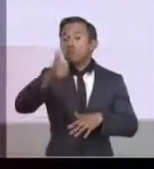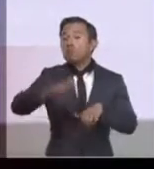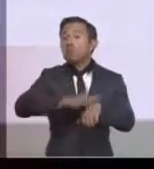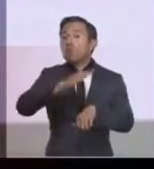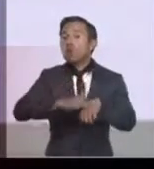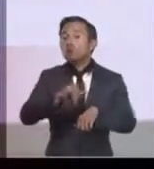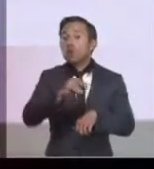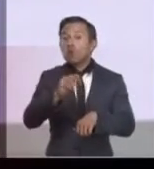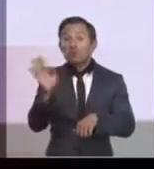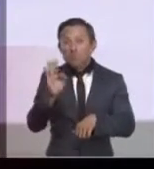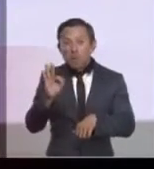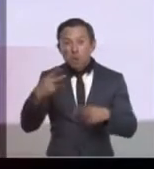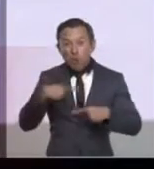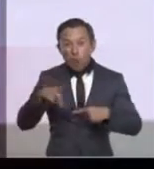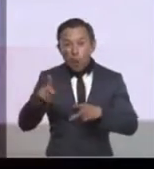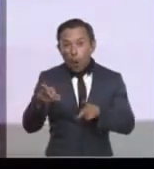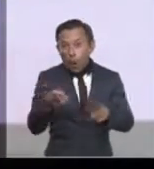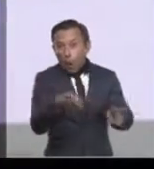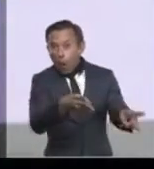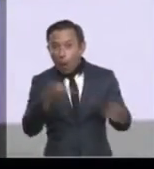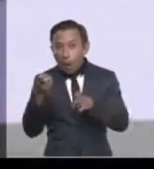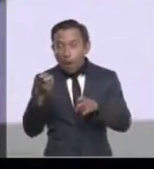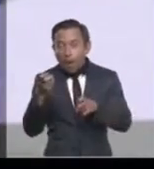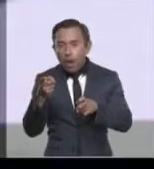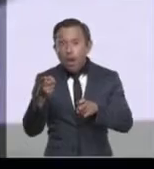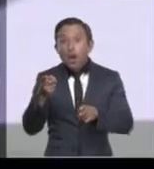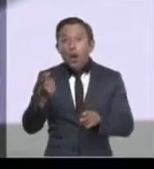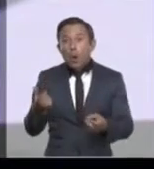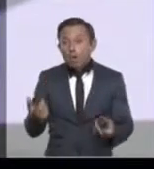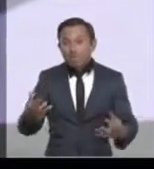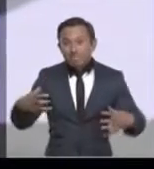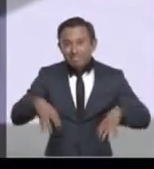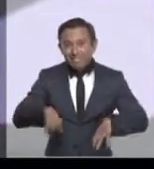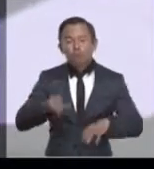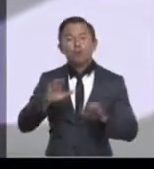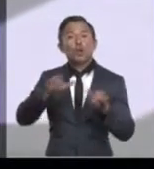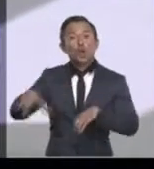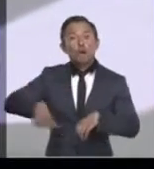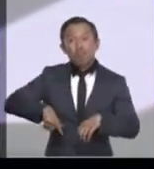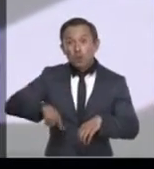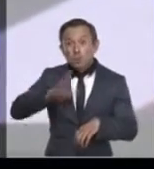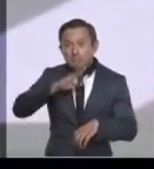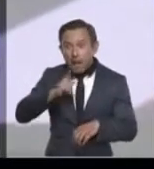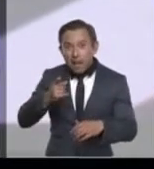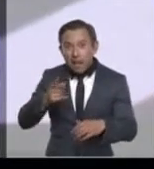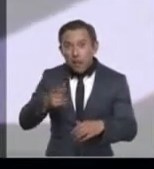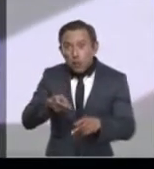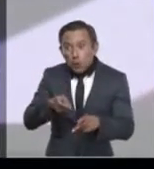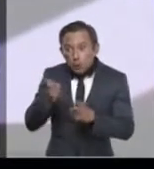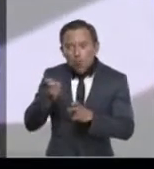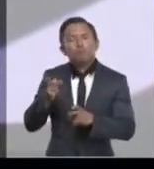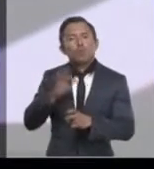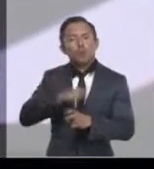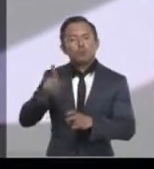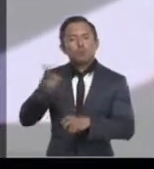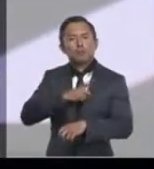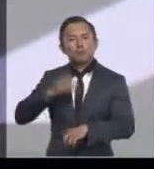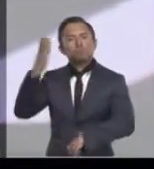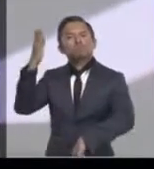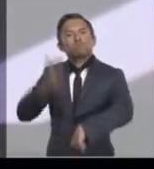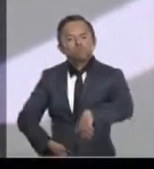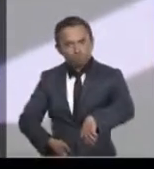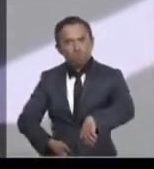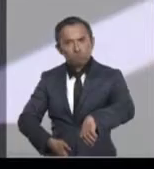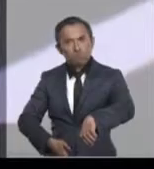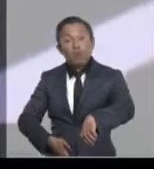la mano al que robe en el servicio público. Eso no es malo. Países que han salido de